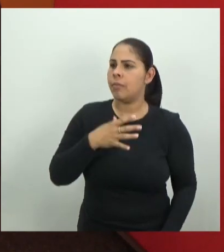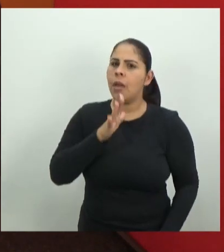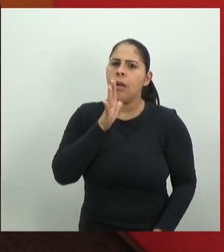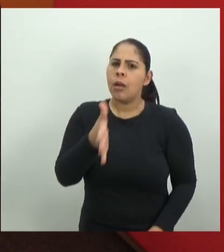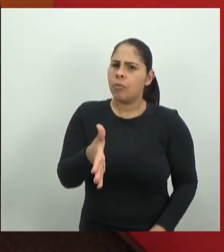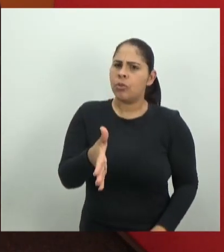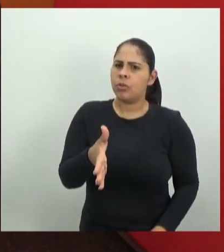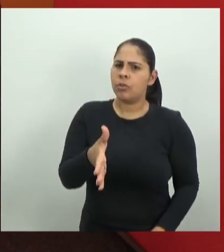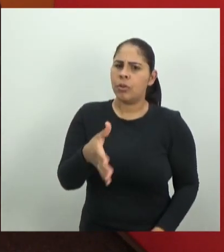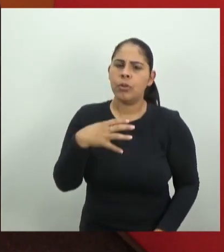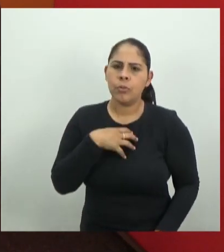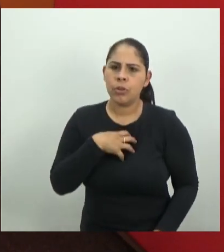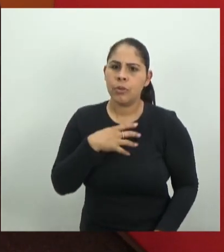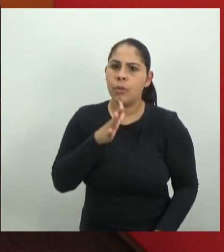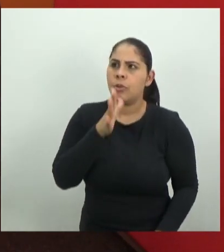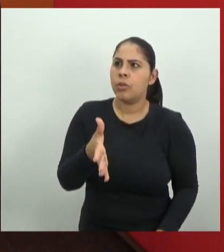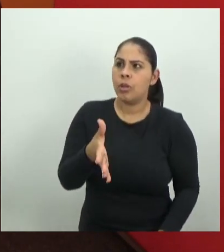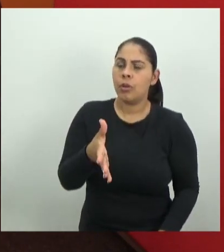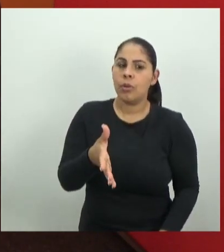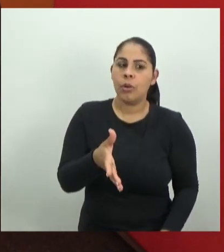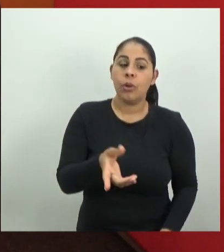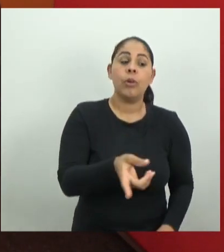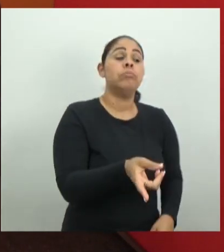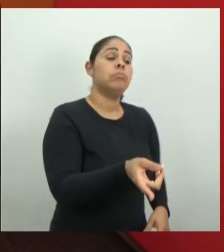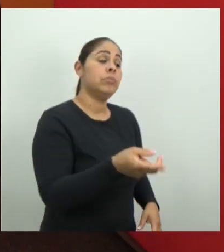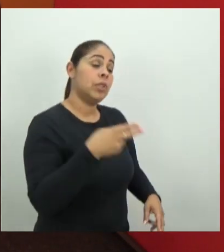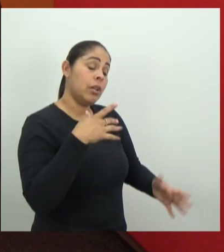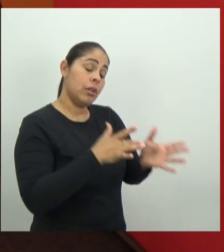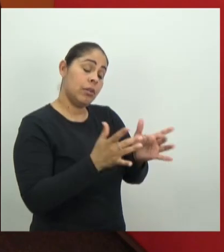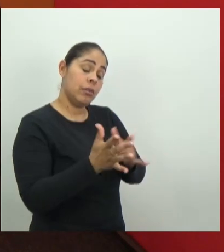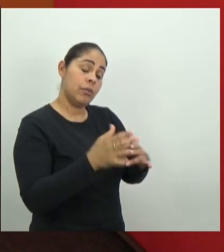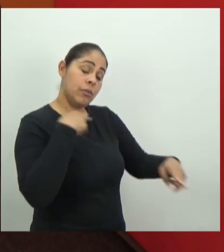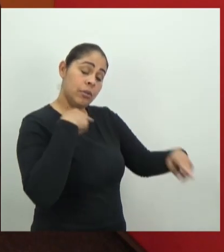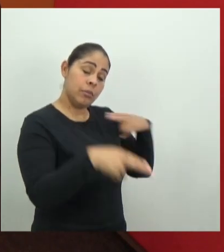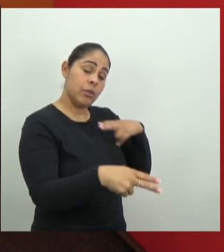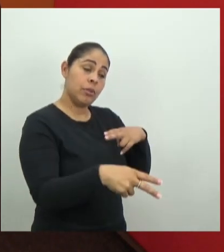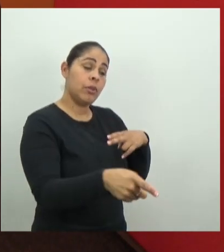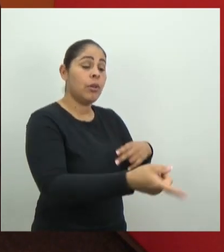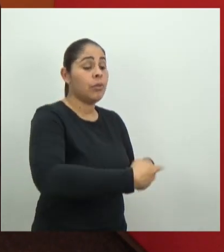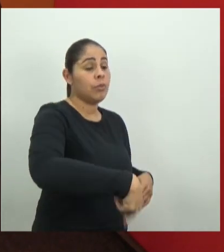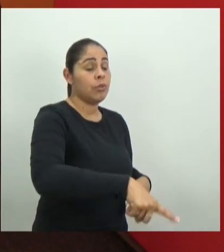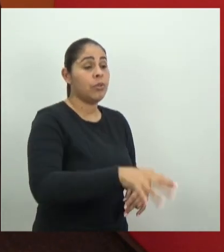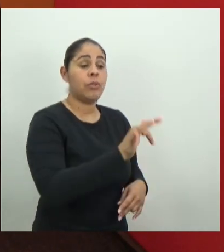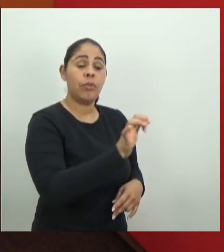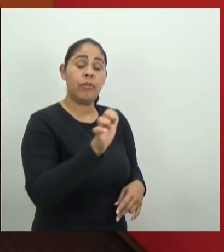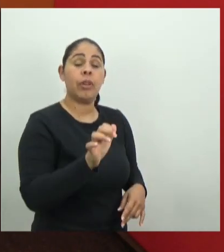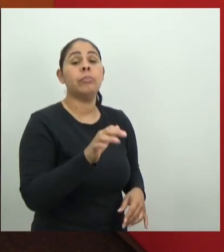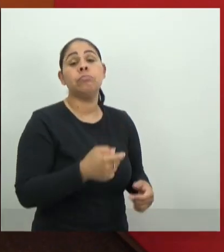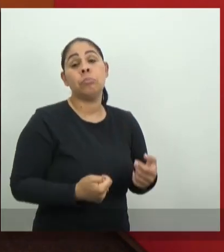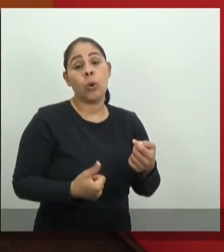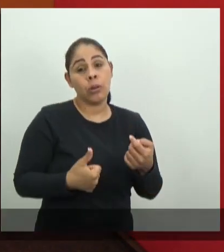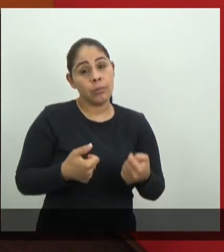vuestra poca fe, por vuestra oligopistos. Otras traducciones